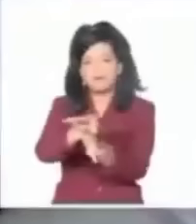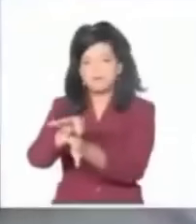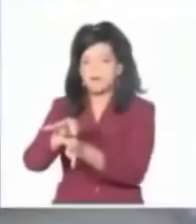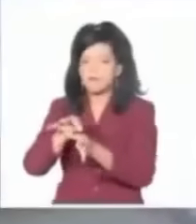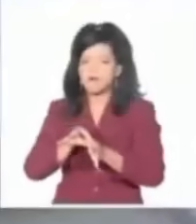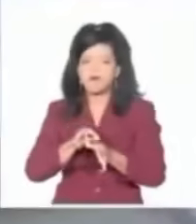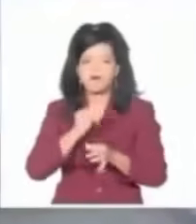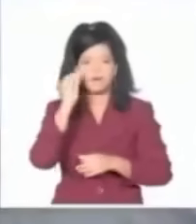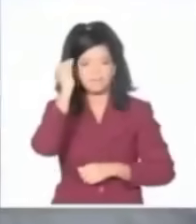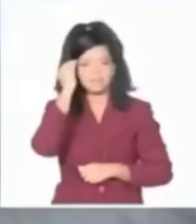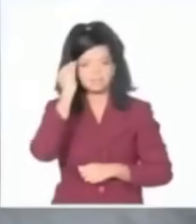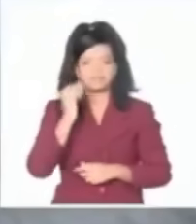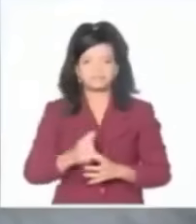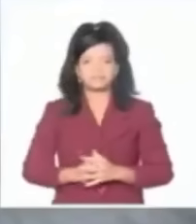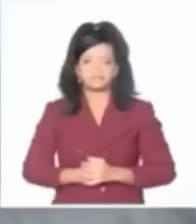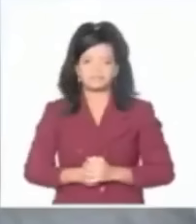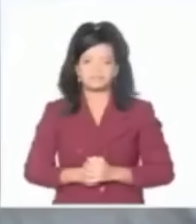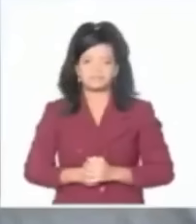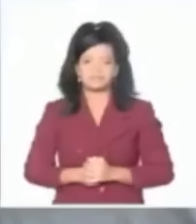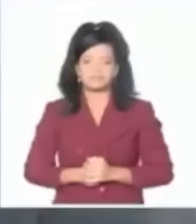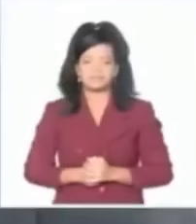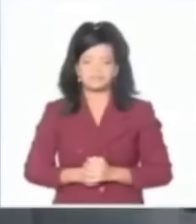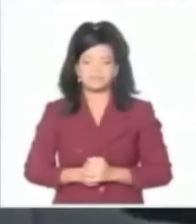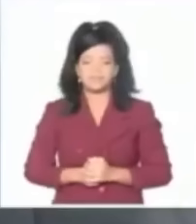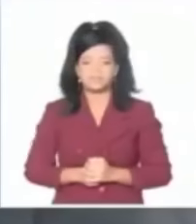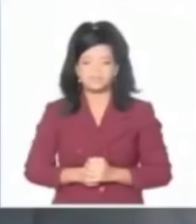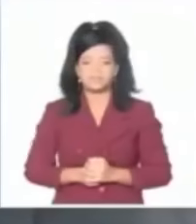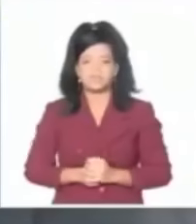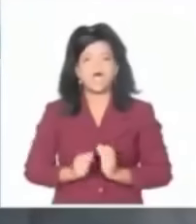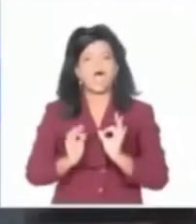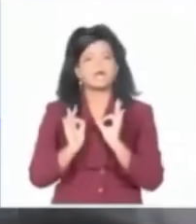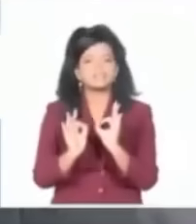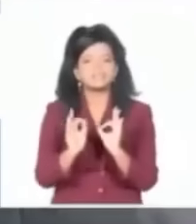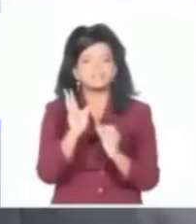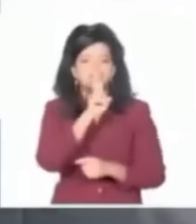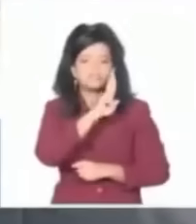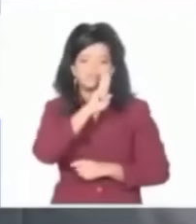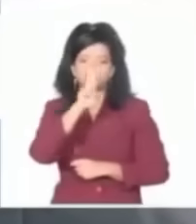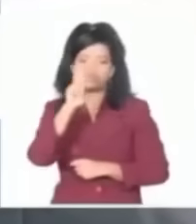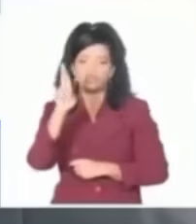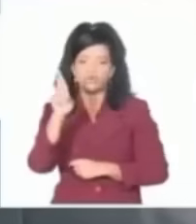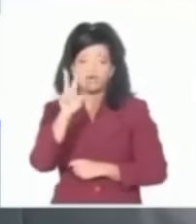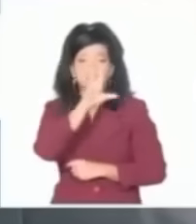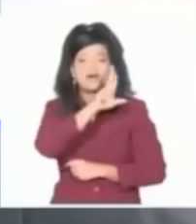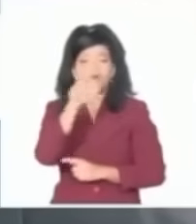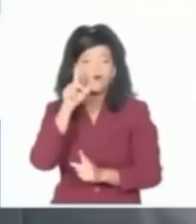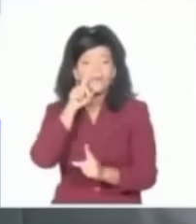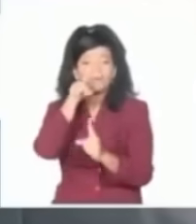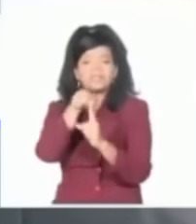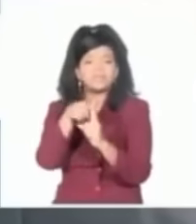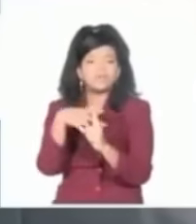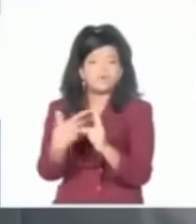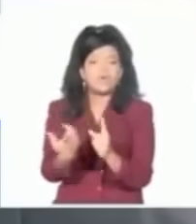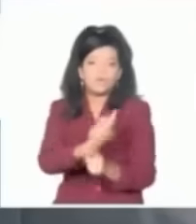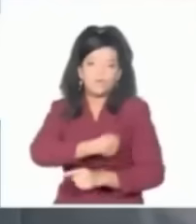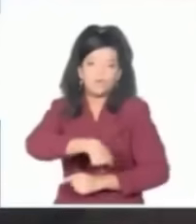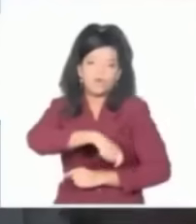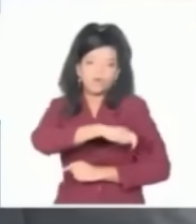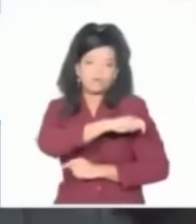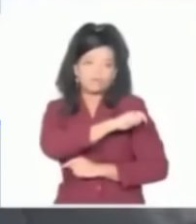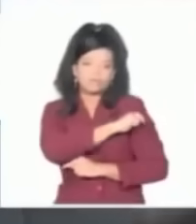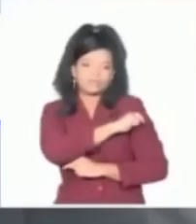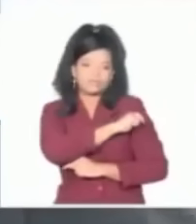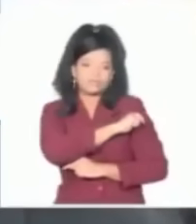y así actúa la revolución el centro de la Revolución es el ser humano y el ser humano